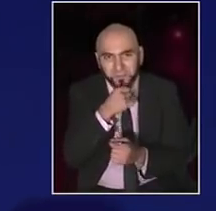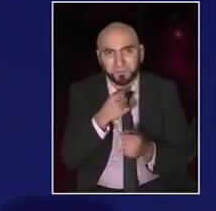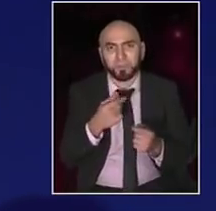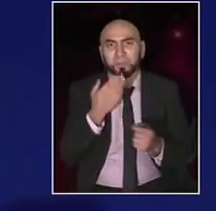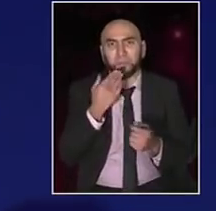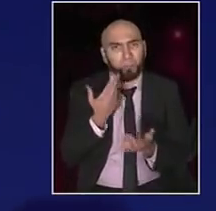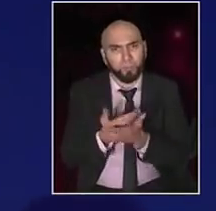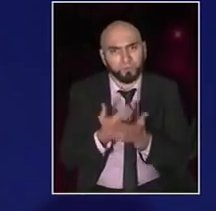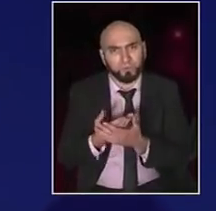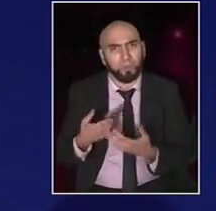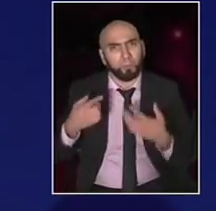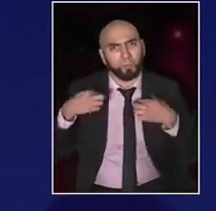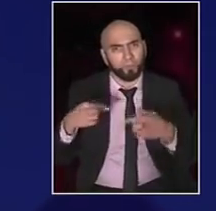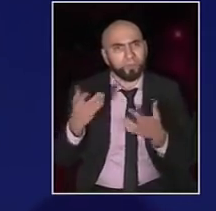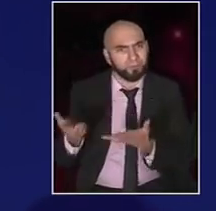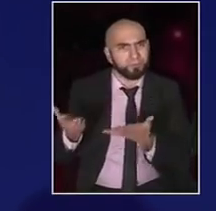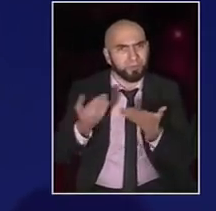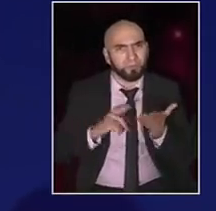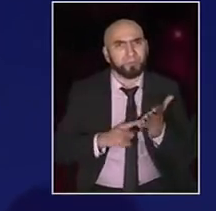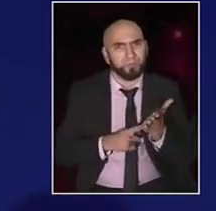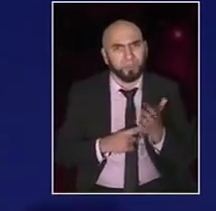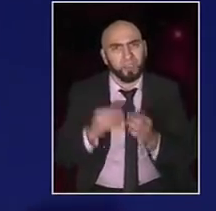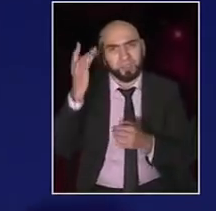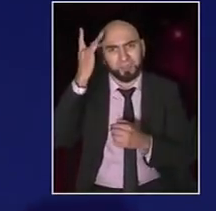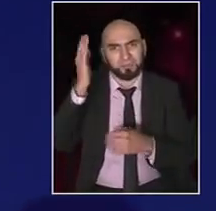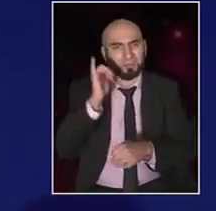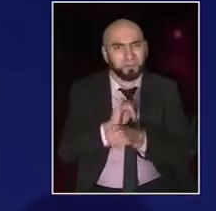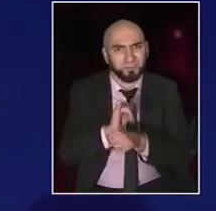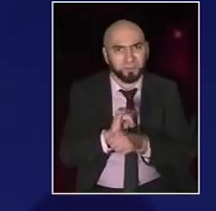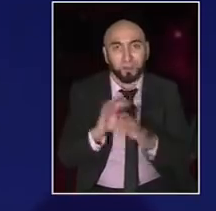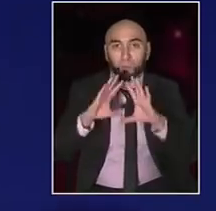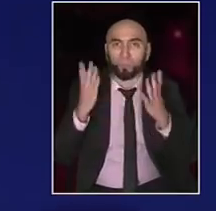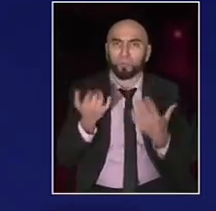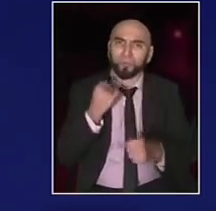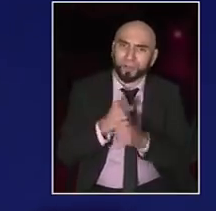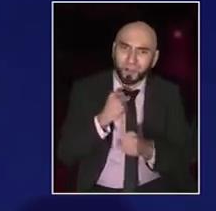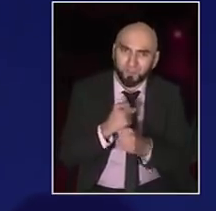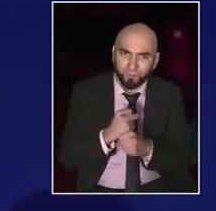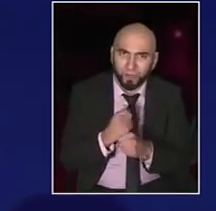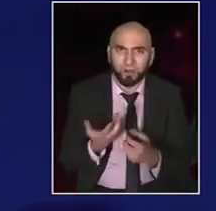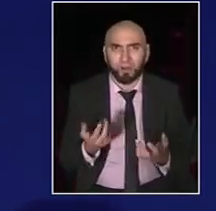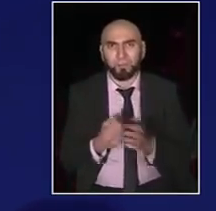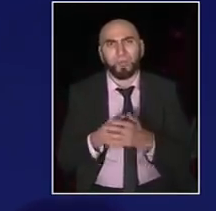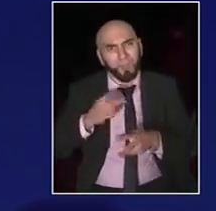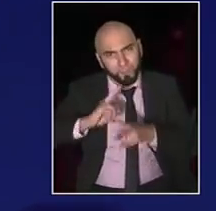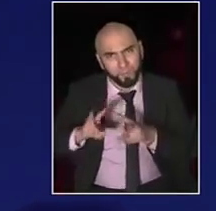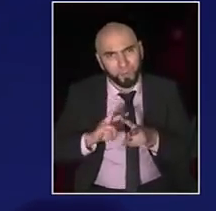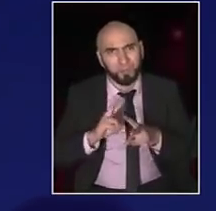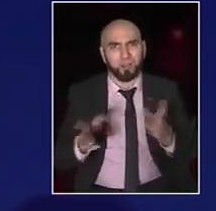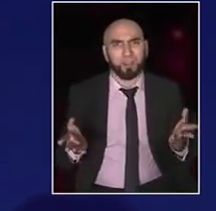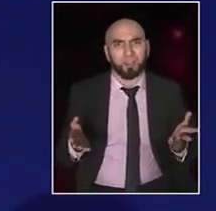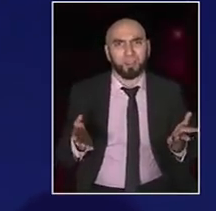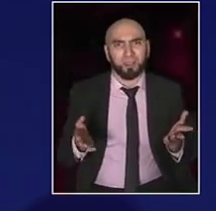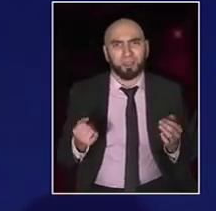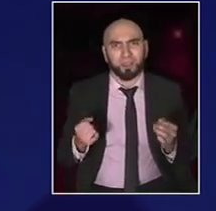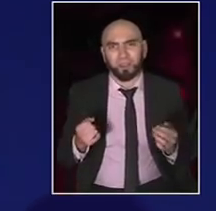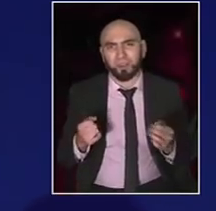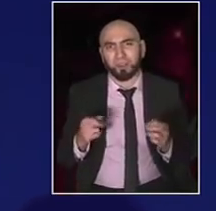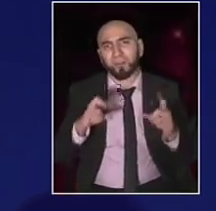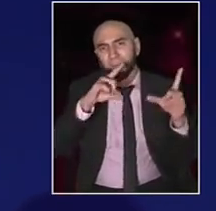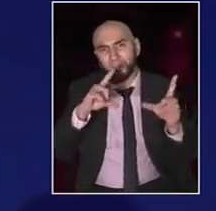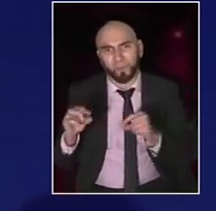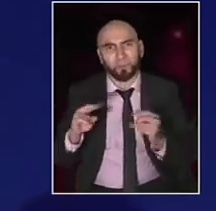revolución tecnológica y la inteligencia artificial en el mundo laboral, para prepararnos para mitigar y adaptarnos a los efectos del